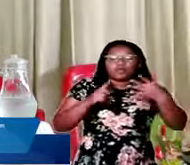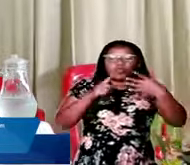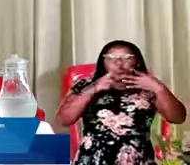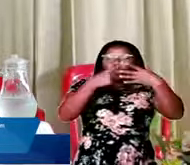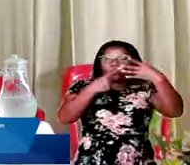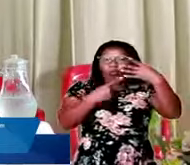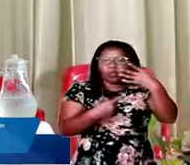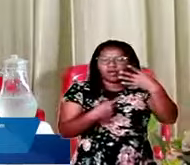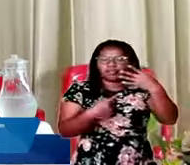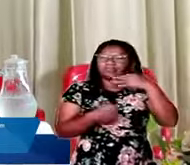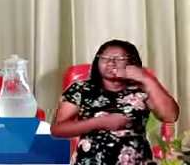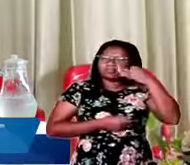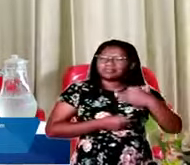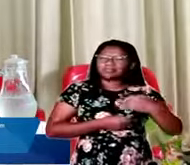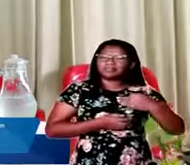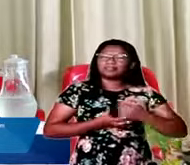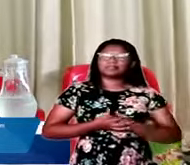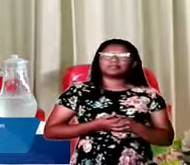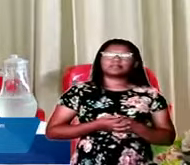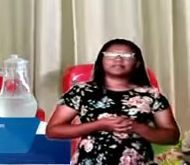más real?